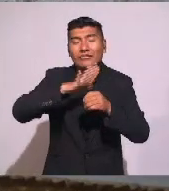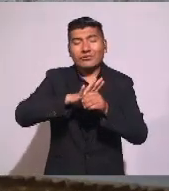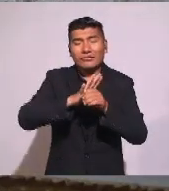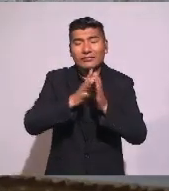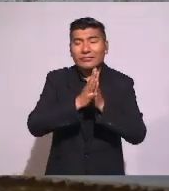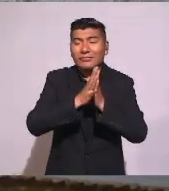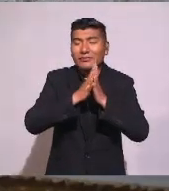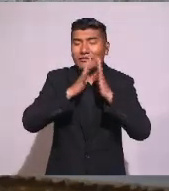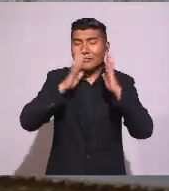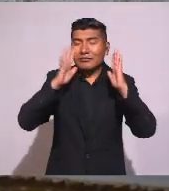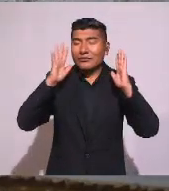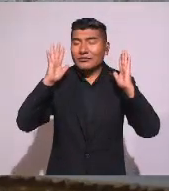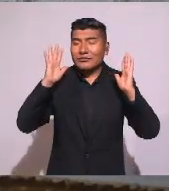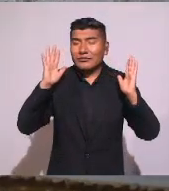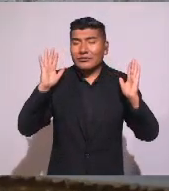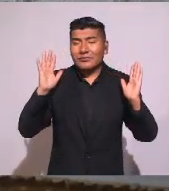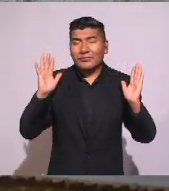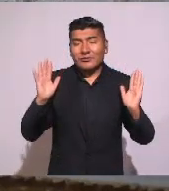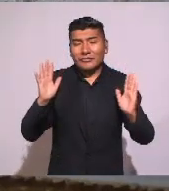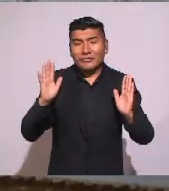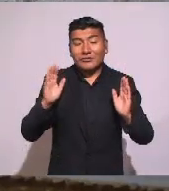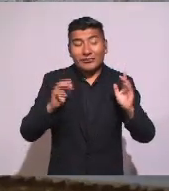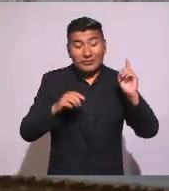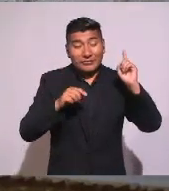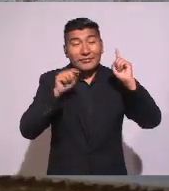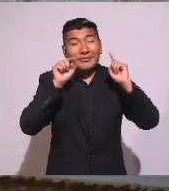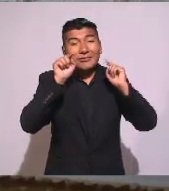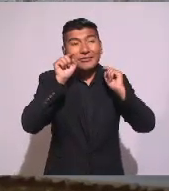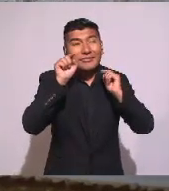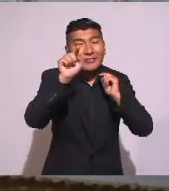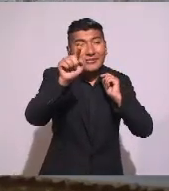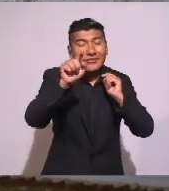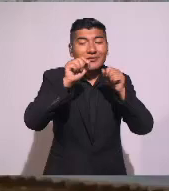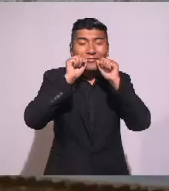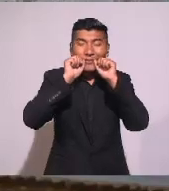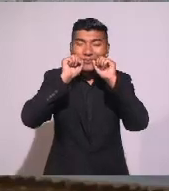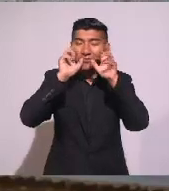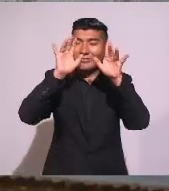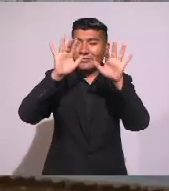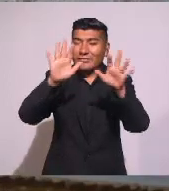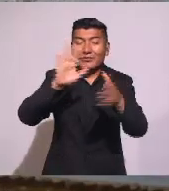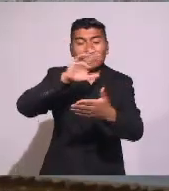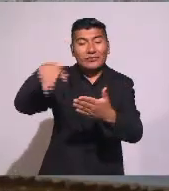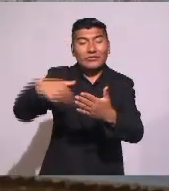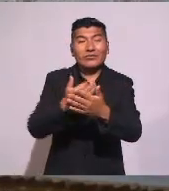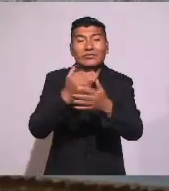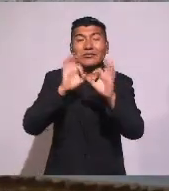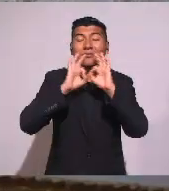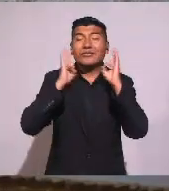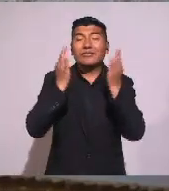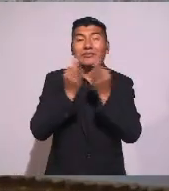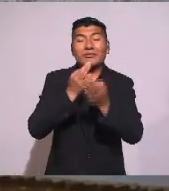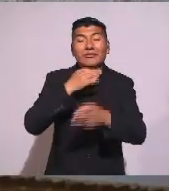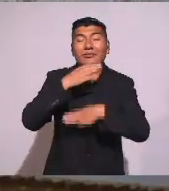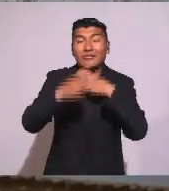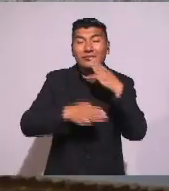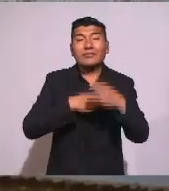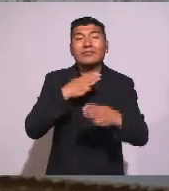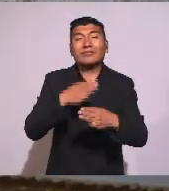pide en ti serán bendecidas todas las familias de la tierra